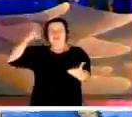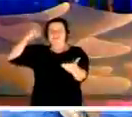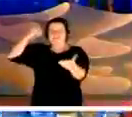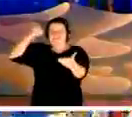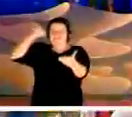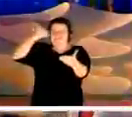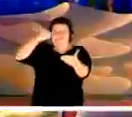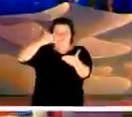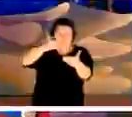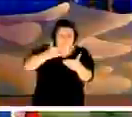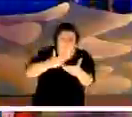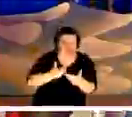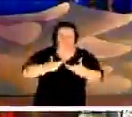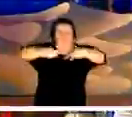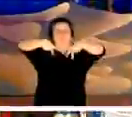horas